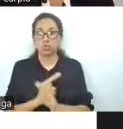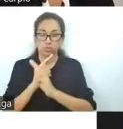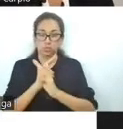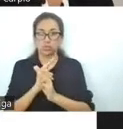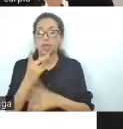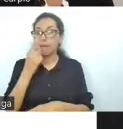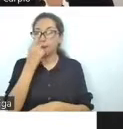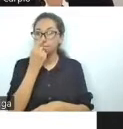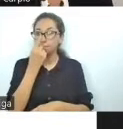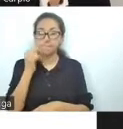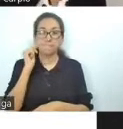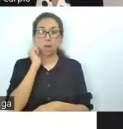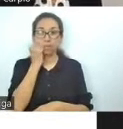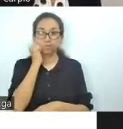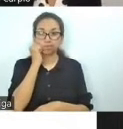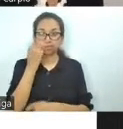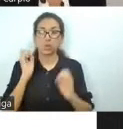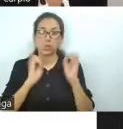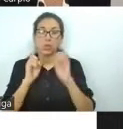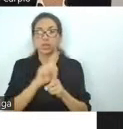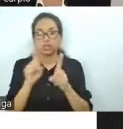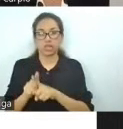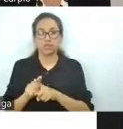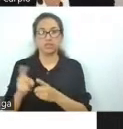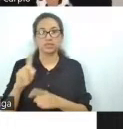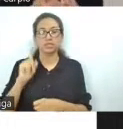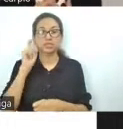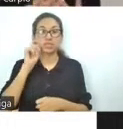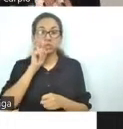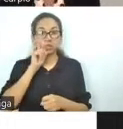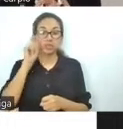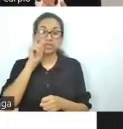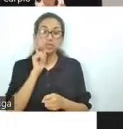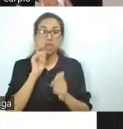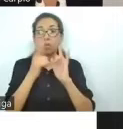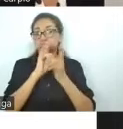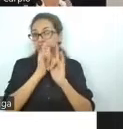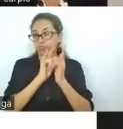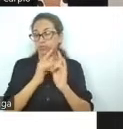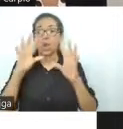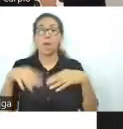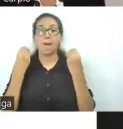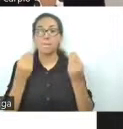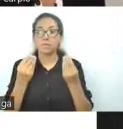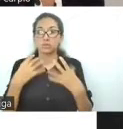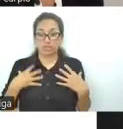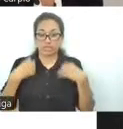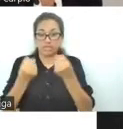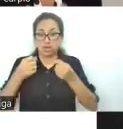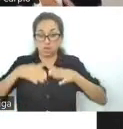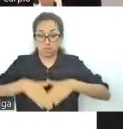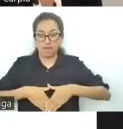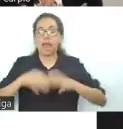la menstruación, durante las relaciones sexuales, ya que la salud vulvo-vaginal es un aspecto importante